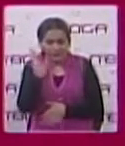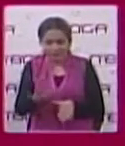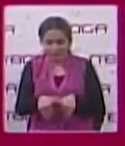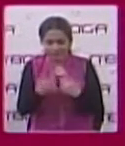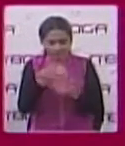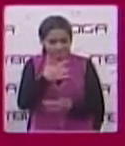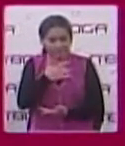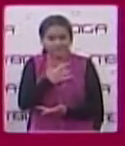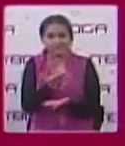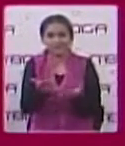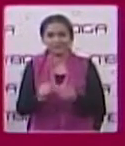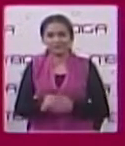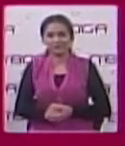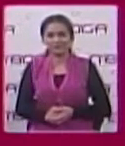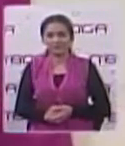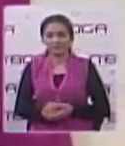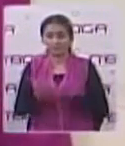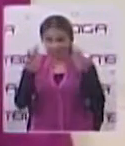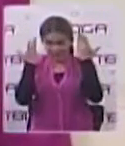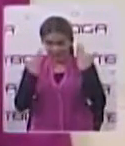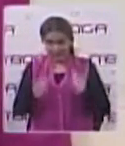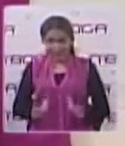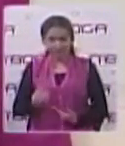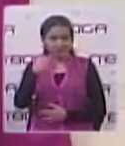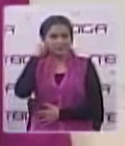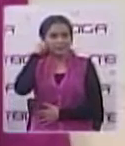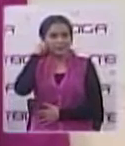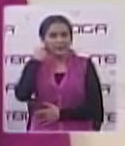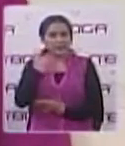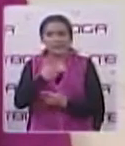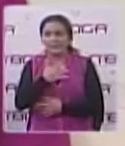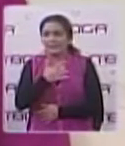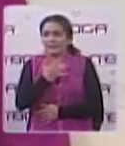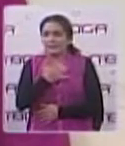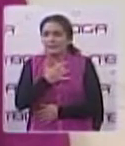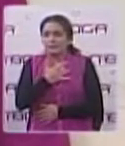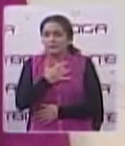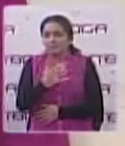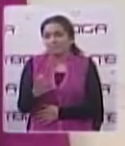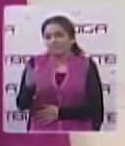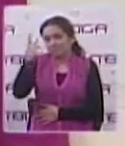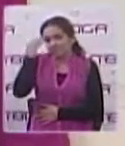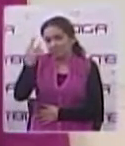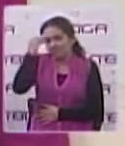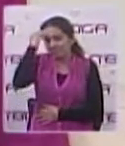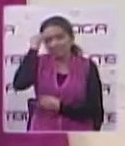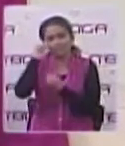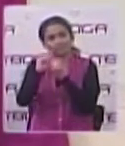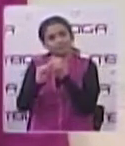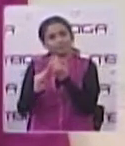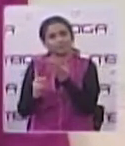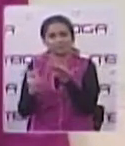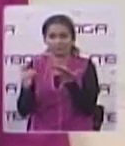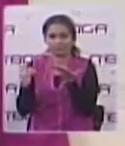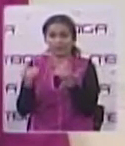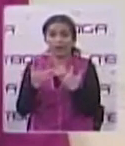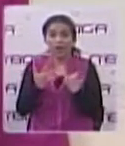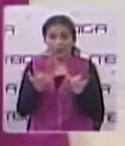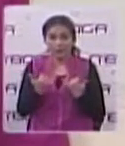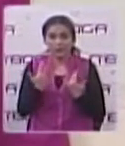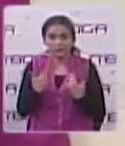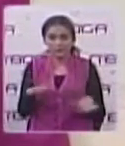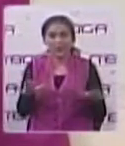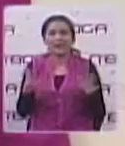ser mujer me ha llevado a tener muchas experiencias. En lo personal, el ser madre creo que es